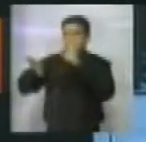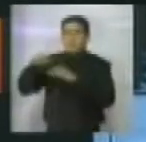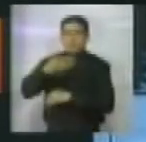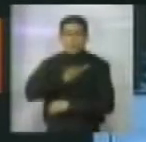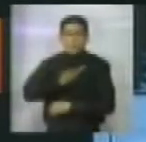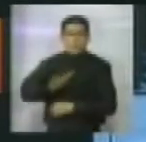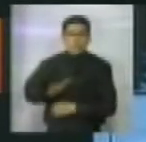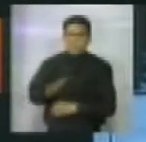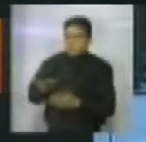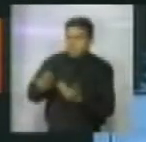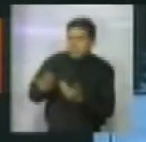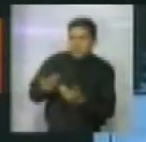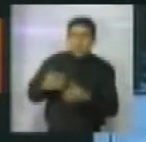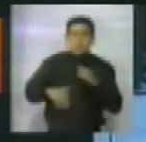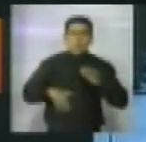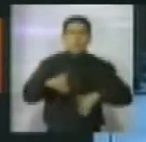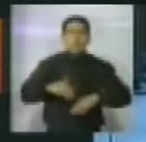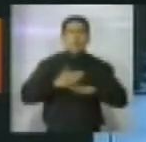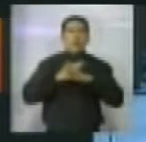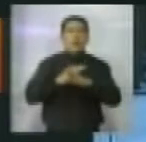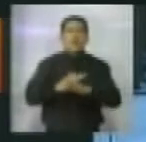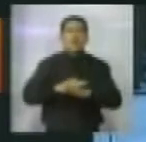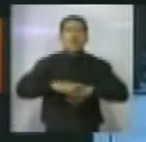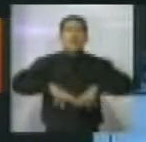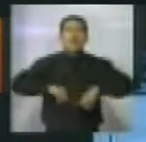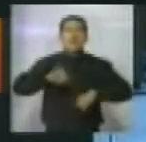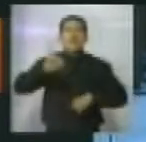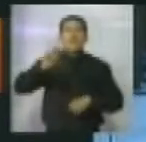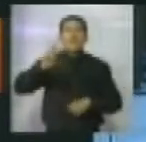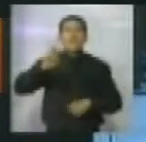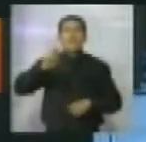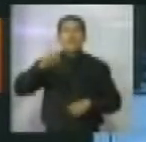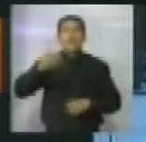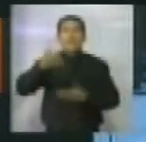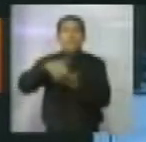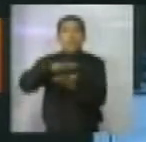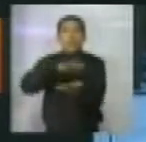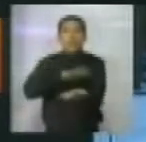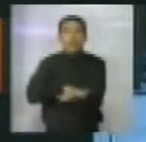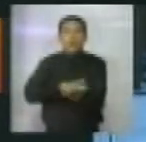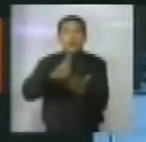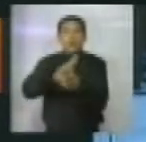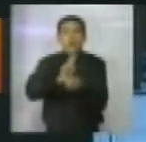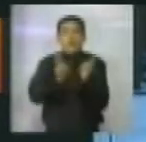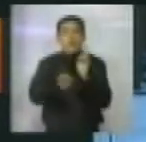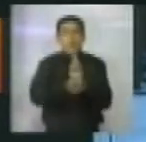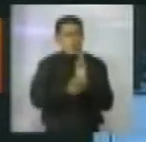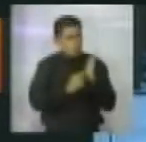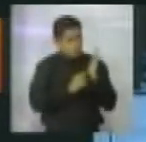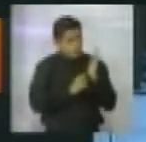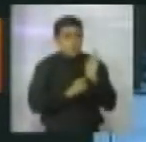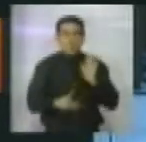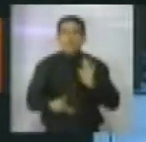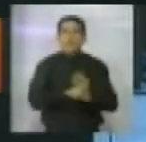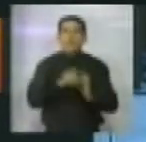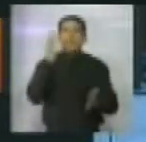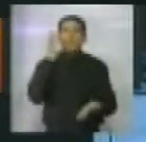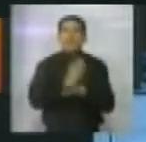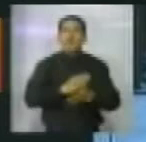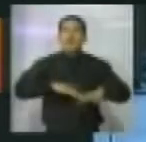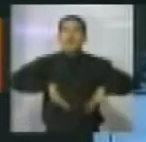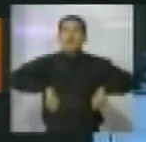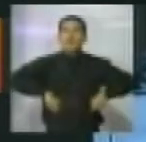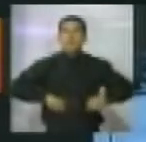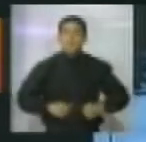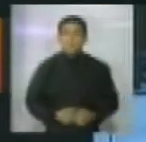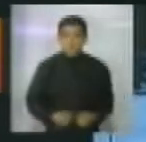el secretario anticorrupción Iván Granda, para recibir el proyecto de reformas conocido como Ley Anticorrupción. El mismo está